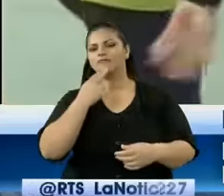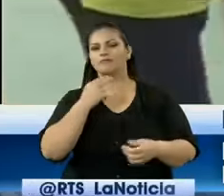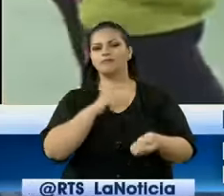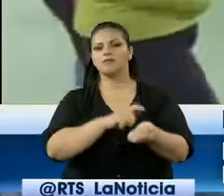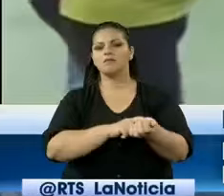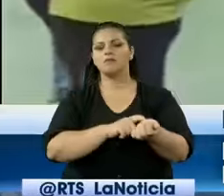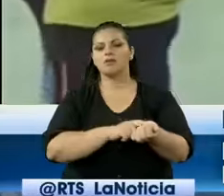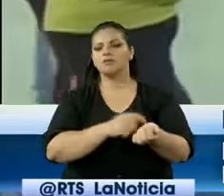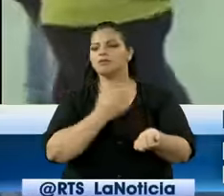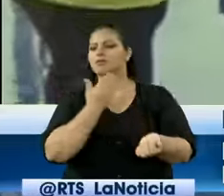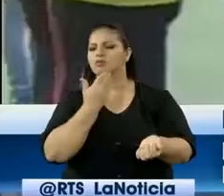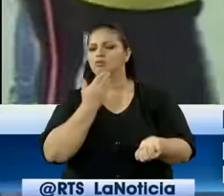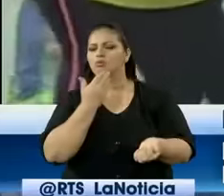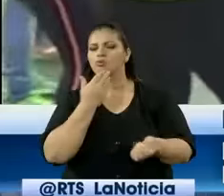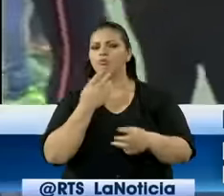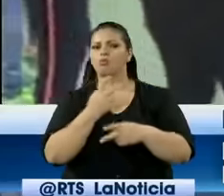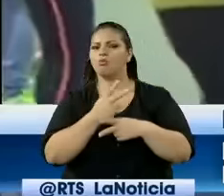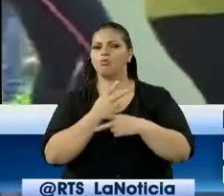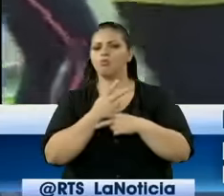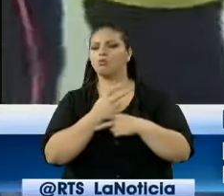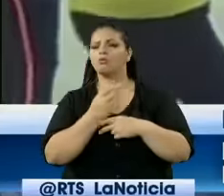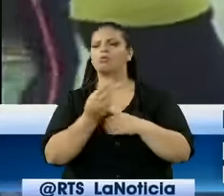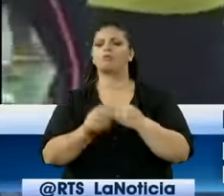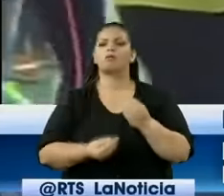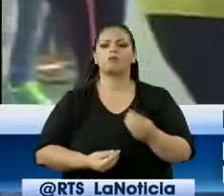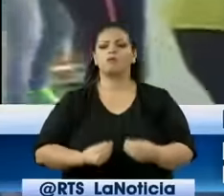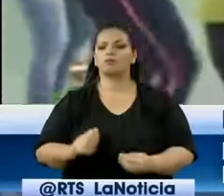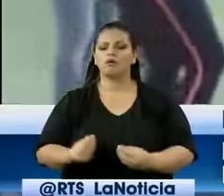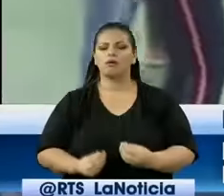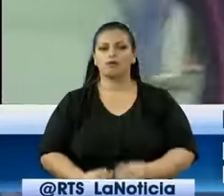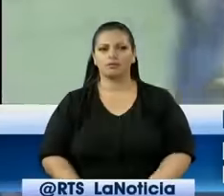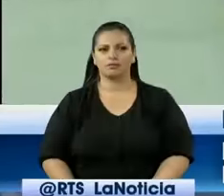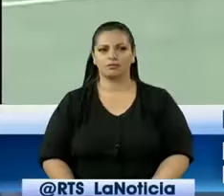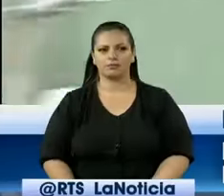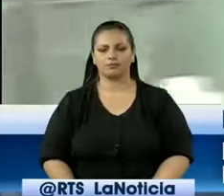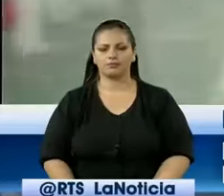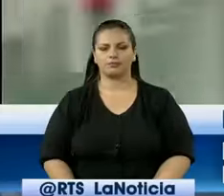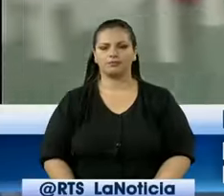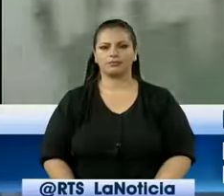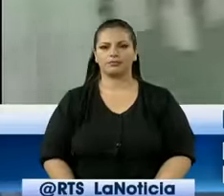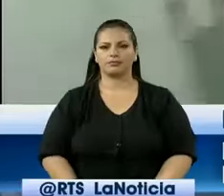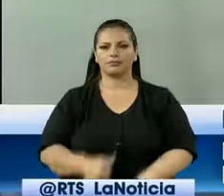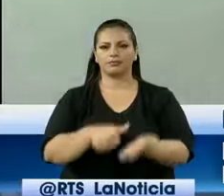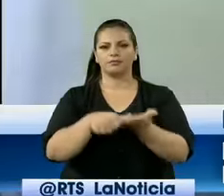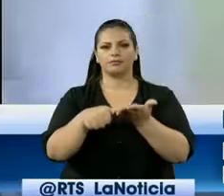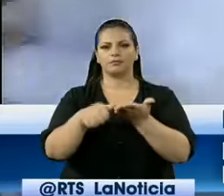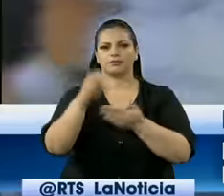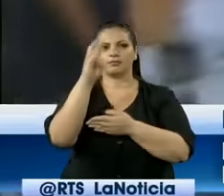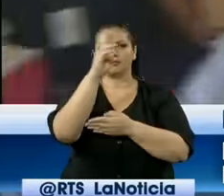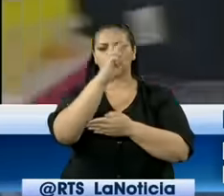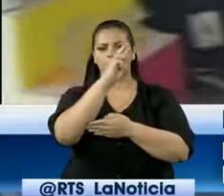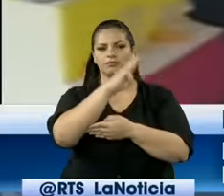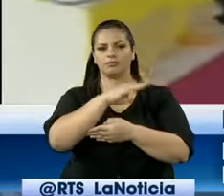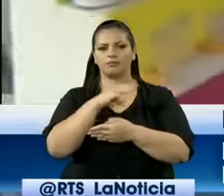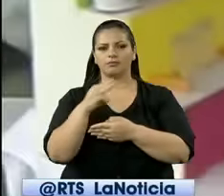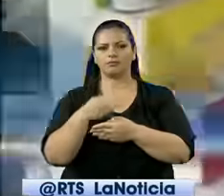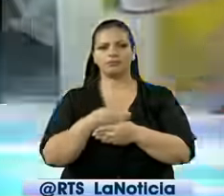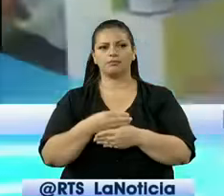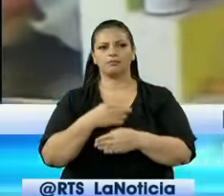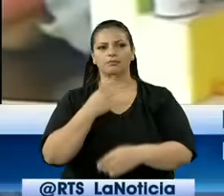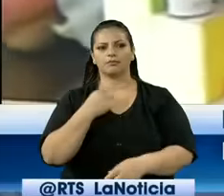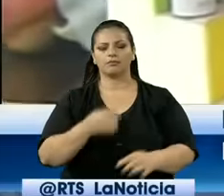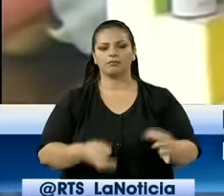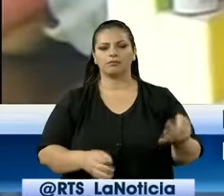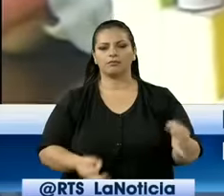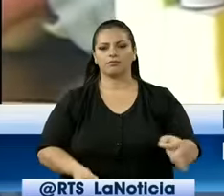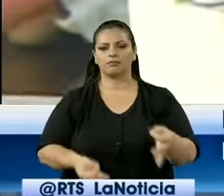tipo de informaciones que da el Ministerio de Salud Pública. Esta es de parte, por ejemplo, de la Organización Mundial de la Salud. ¿Qué es